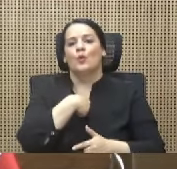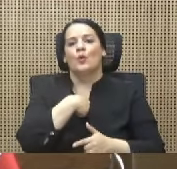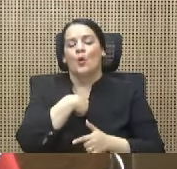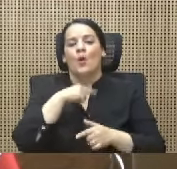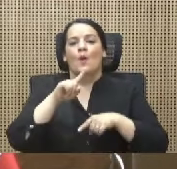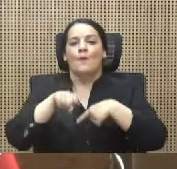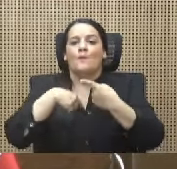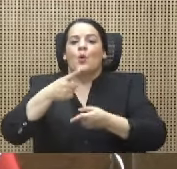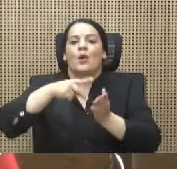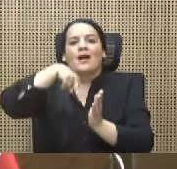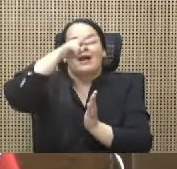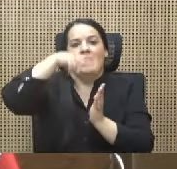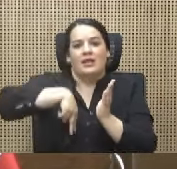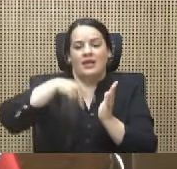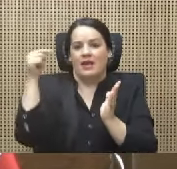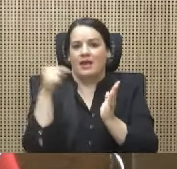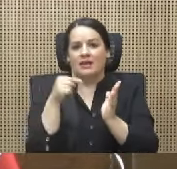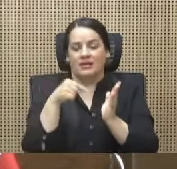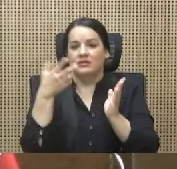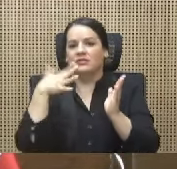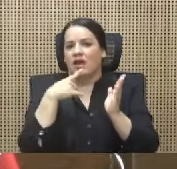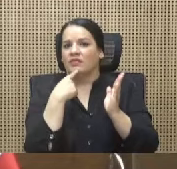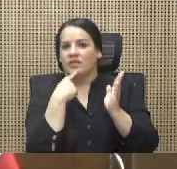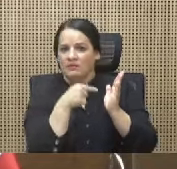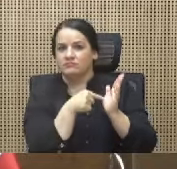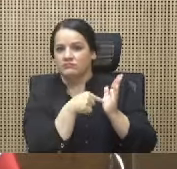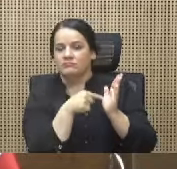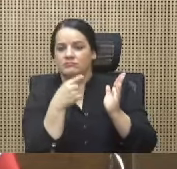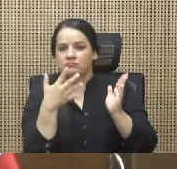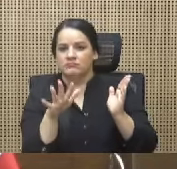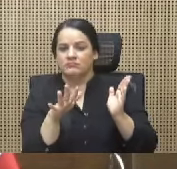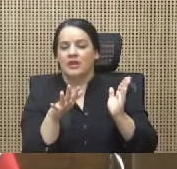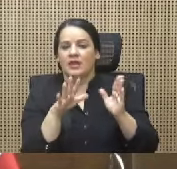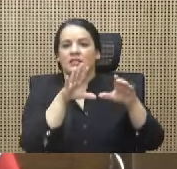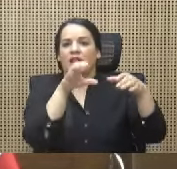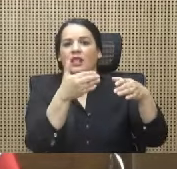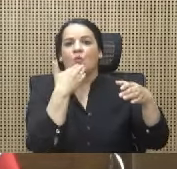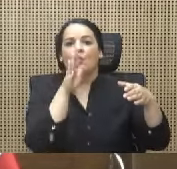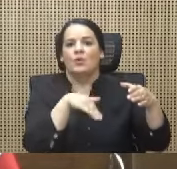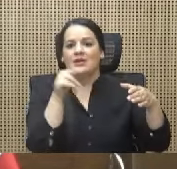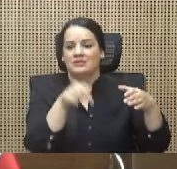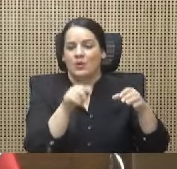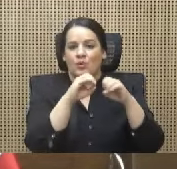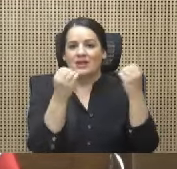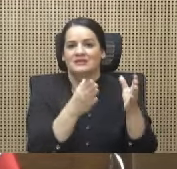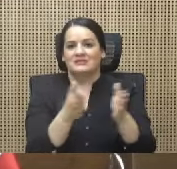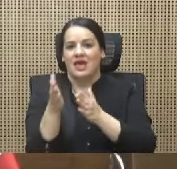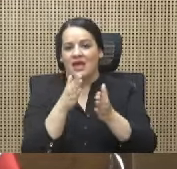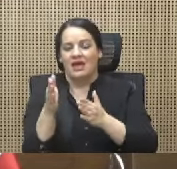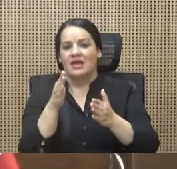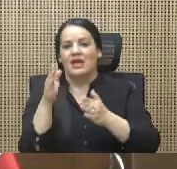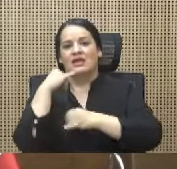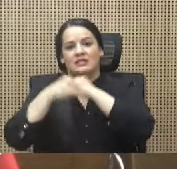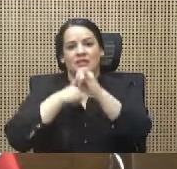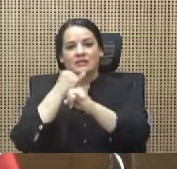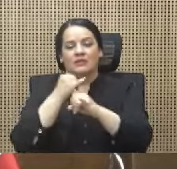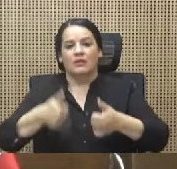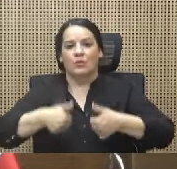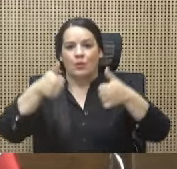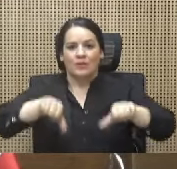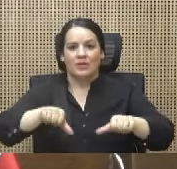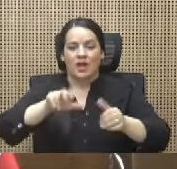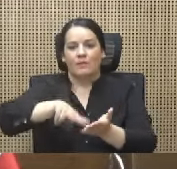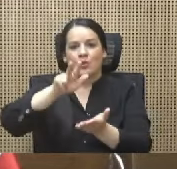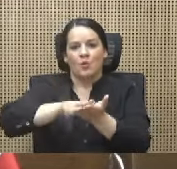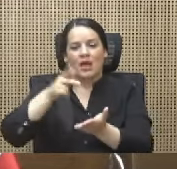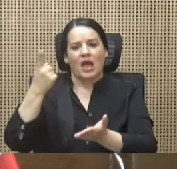les voy a leer, porque sí está determinado la delincuencia organizada transnacional en ese convenio que aprobamos hace